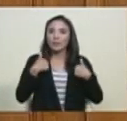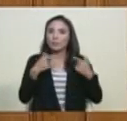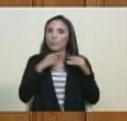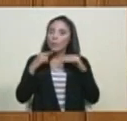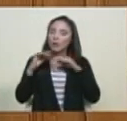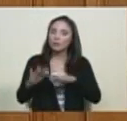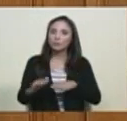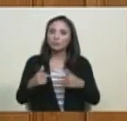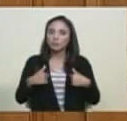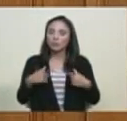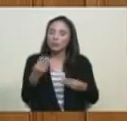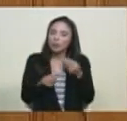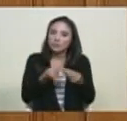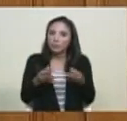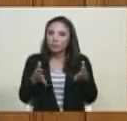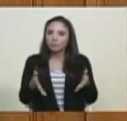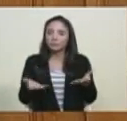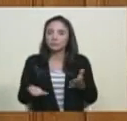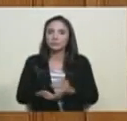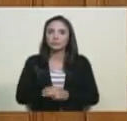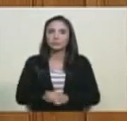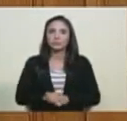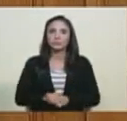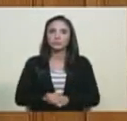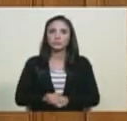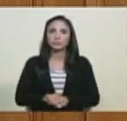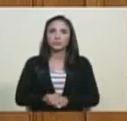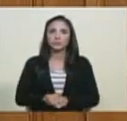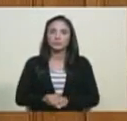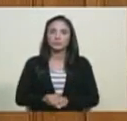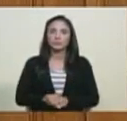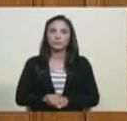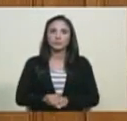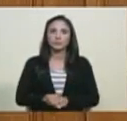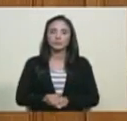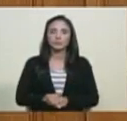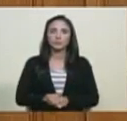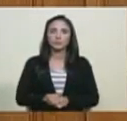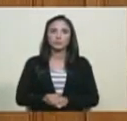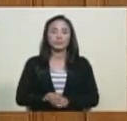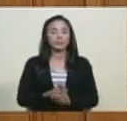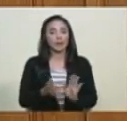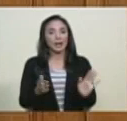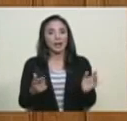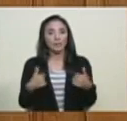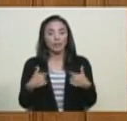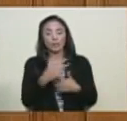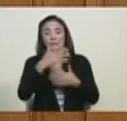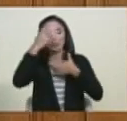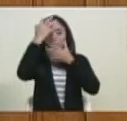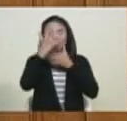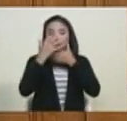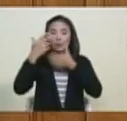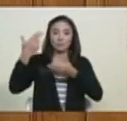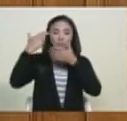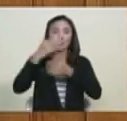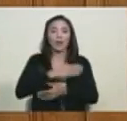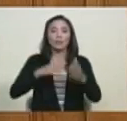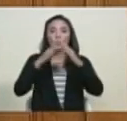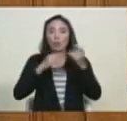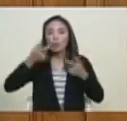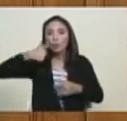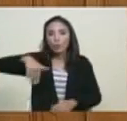¿Qué hubiera pasado si hubiera sido asesinado de manera terrorista y criminal toda la